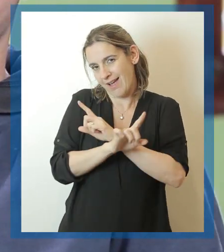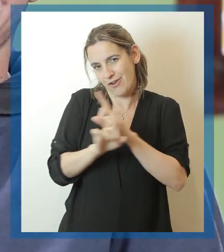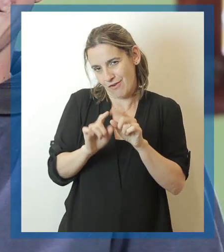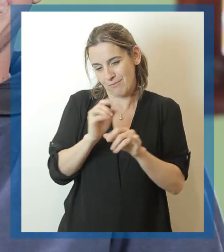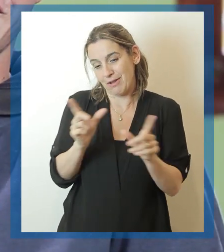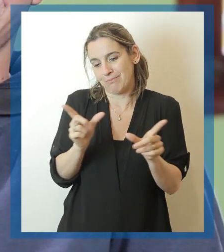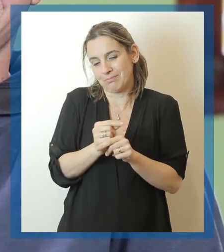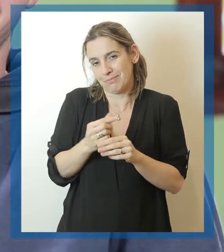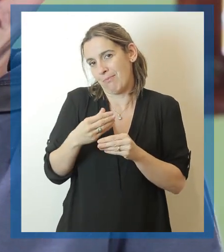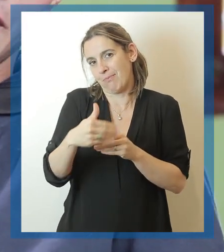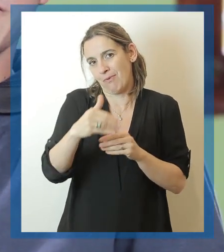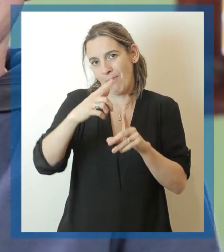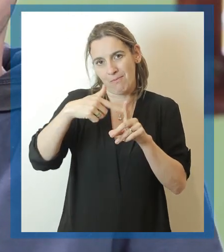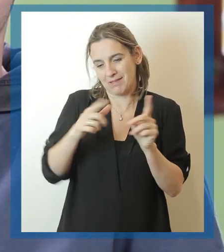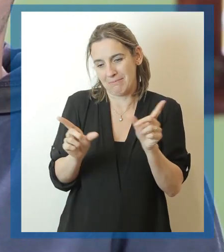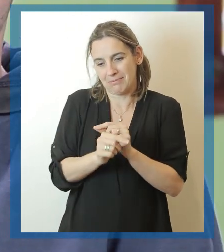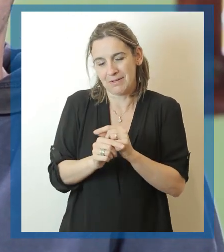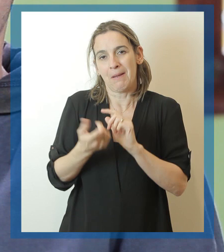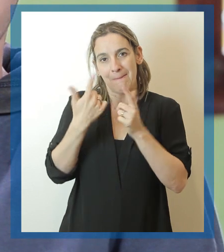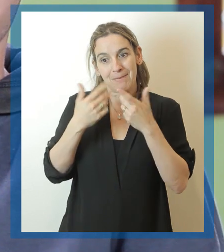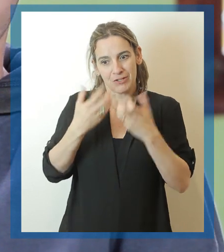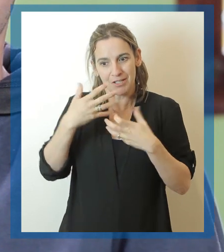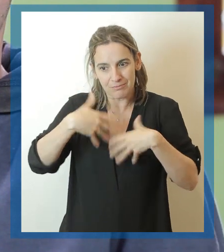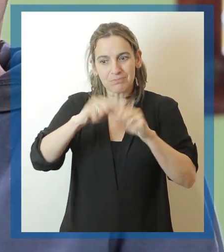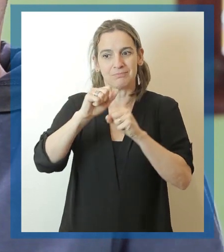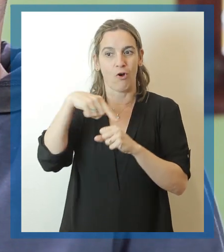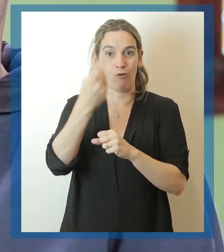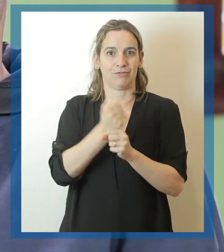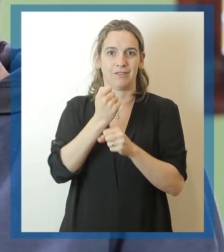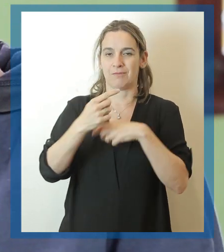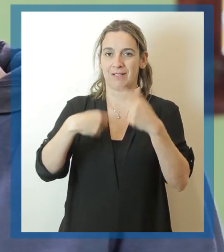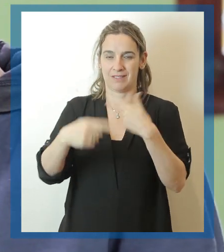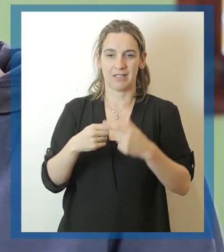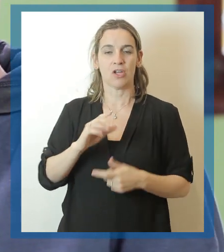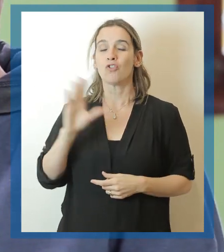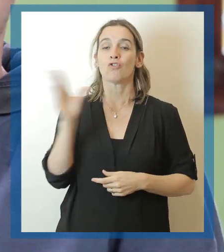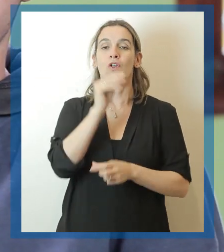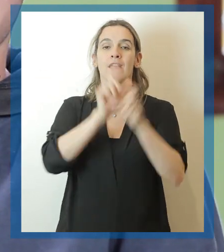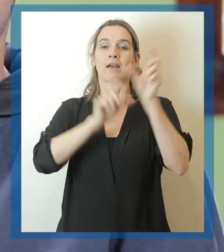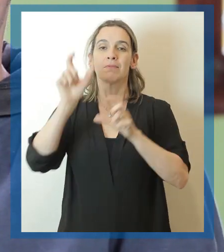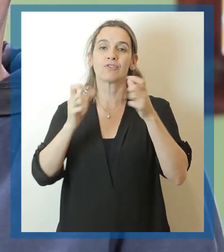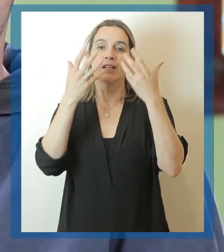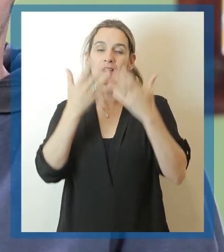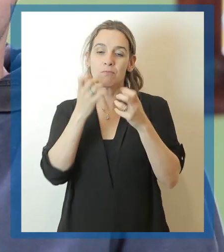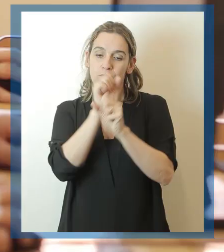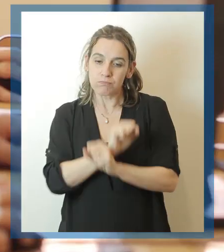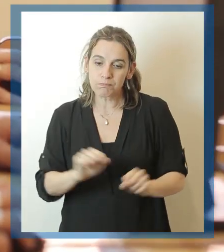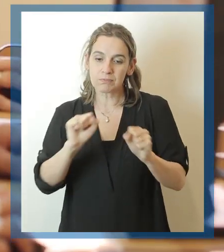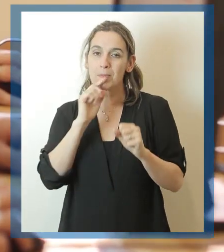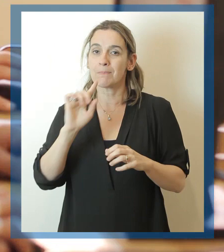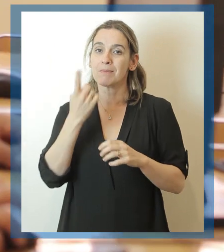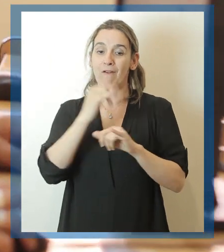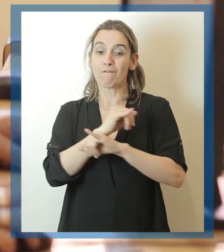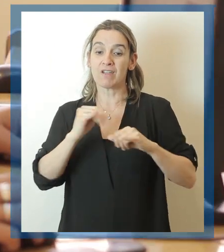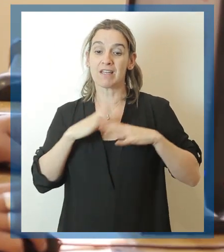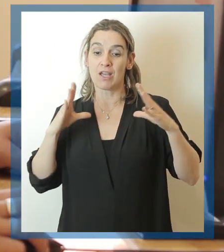yo quiero seguir laburando, o sea, acá no, porque sé que esto termina en unos meses y está, quiero conseguir otro y seguir trabajando. Todos